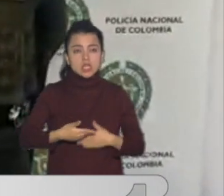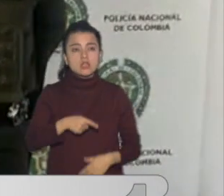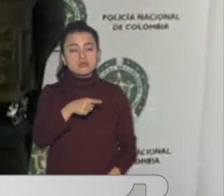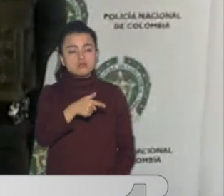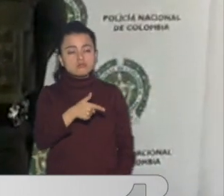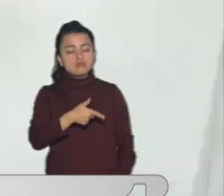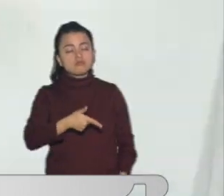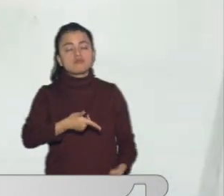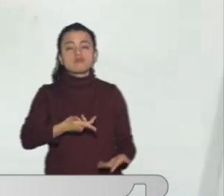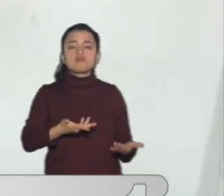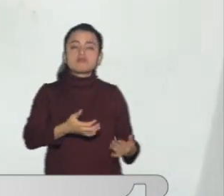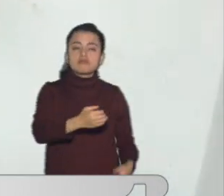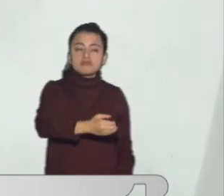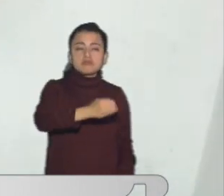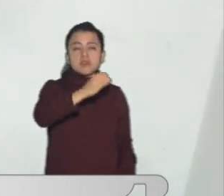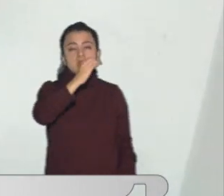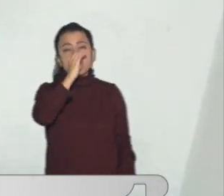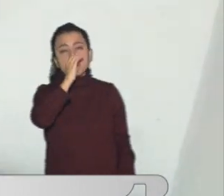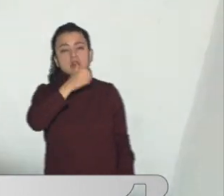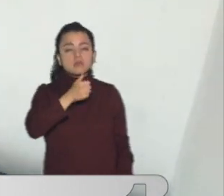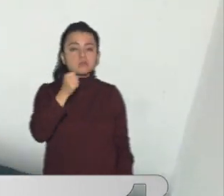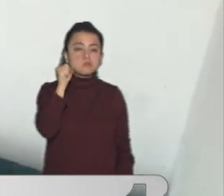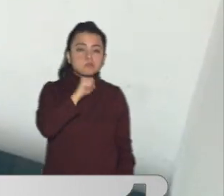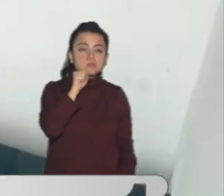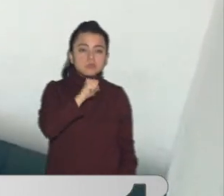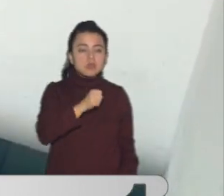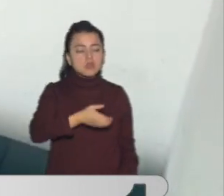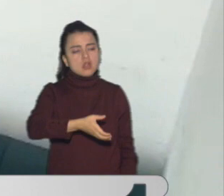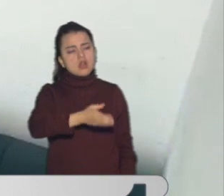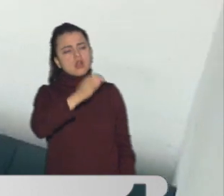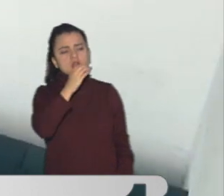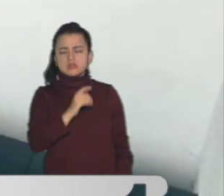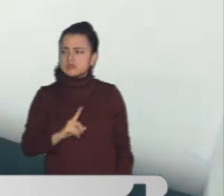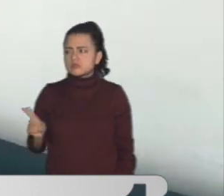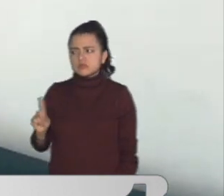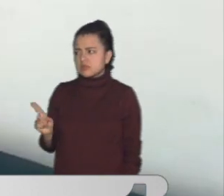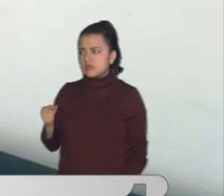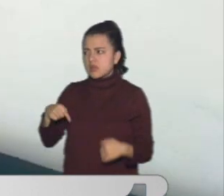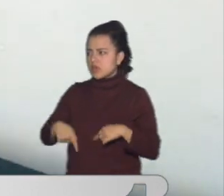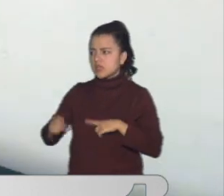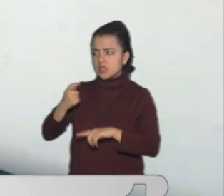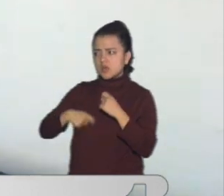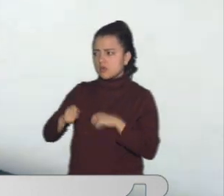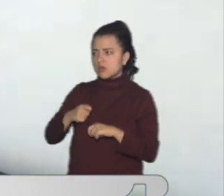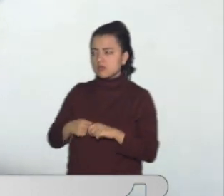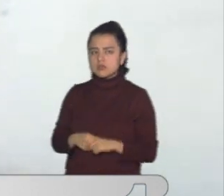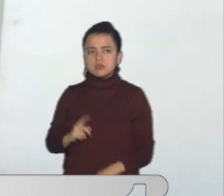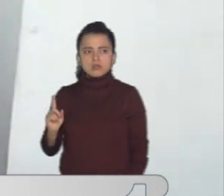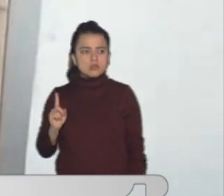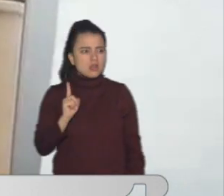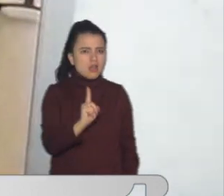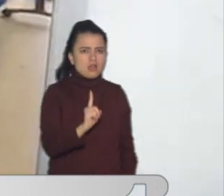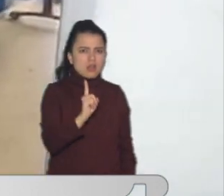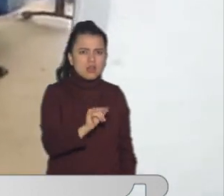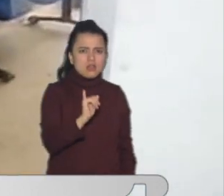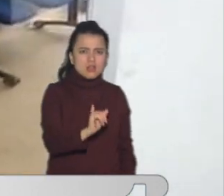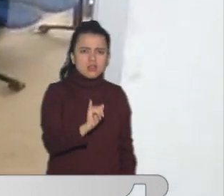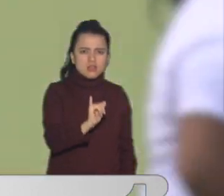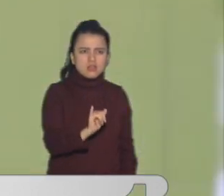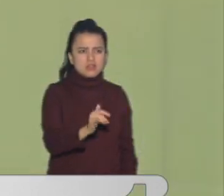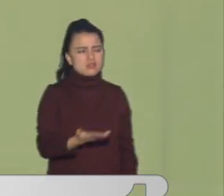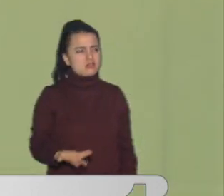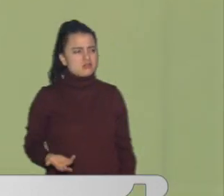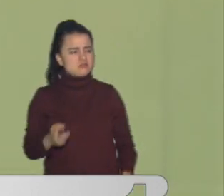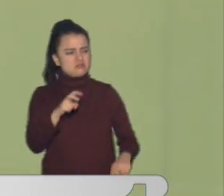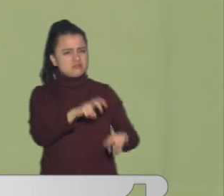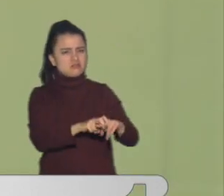le manifestaron que en ese lugar no vendían bebidas alcohólicas, el hombre no se movió, manifestando que pertenecía a la